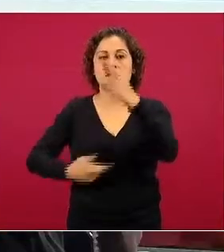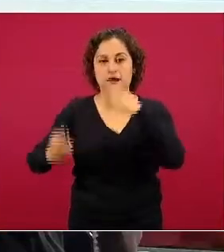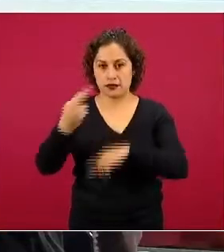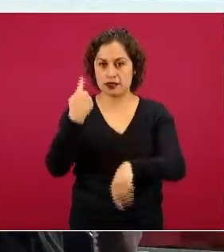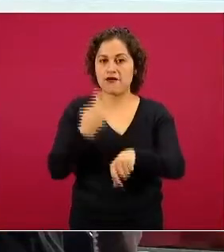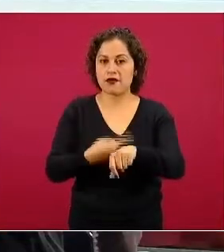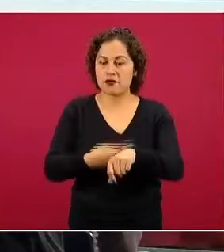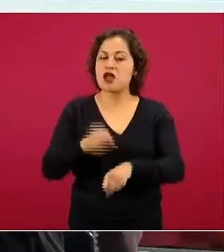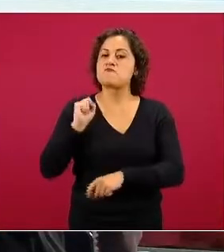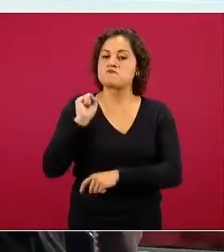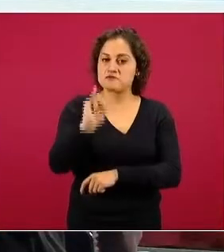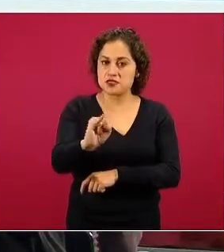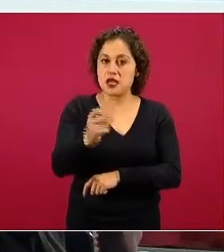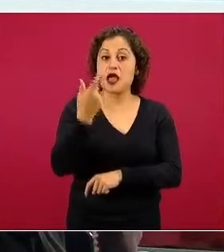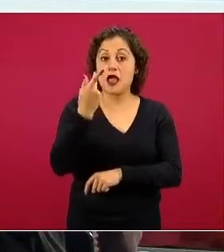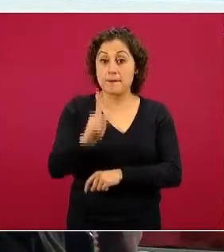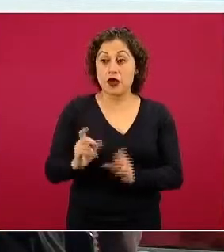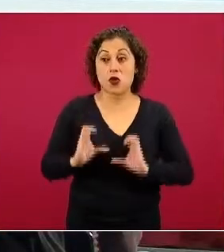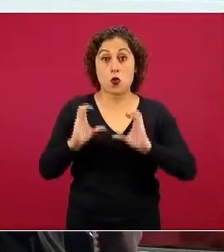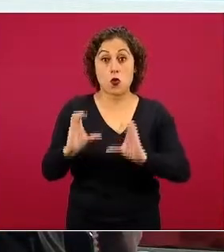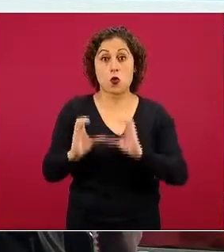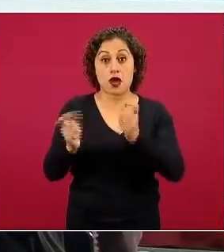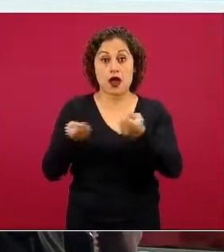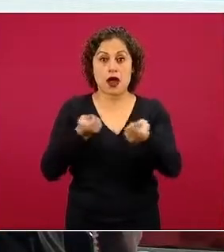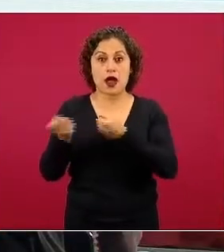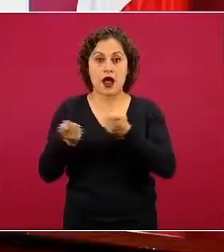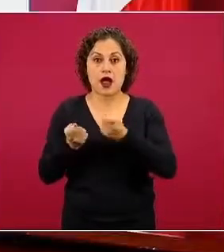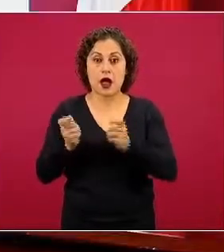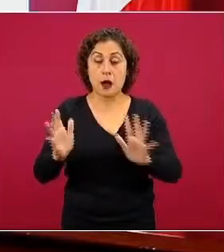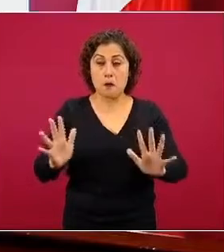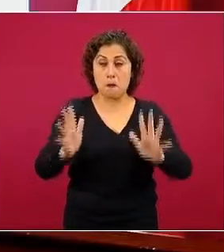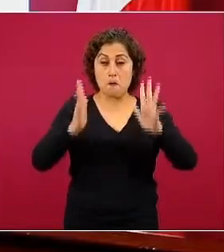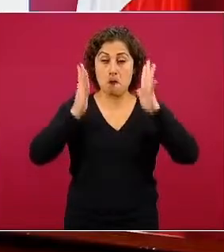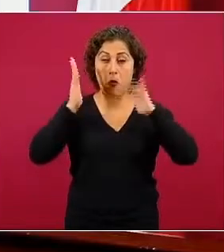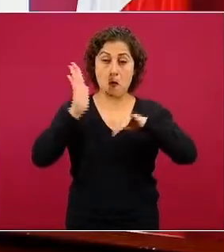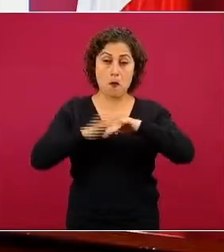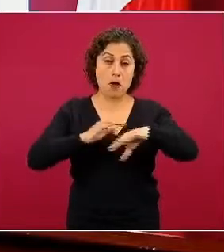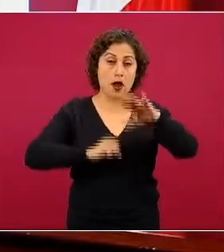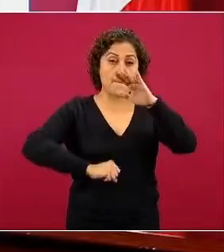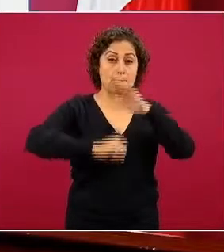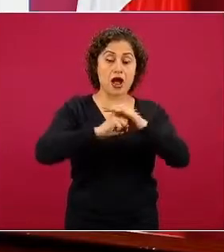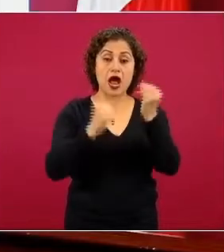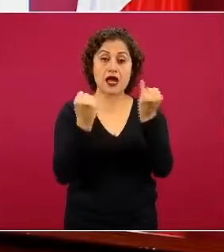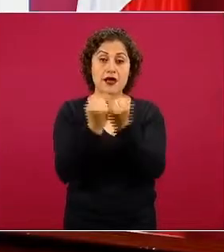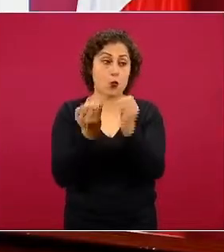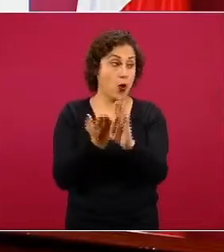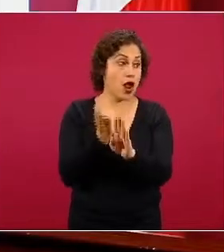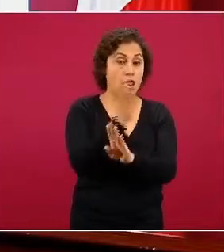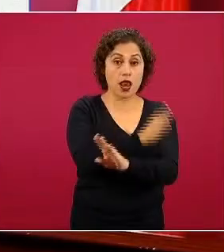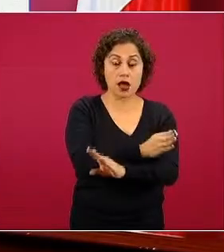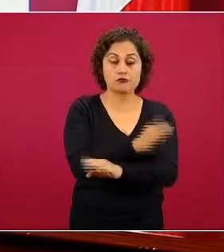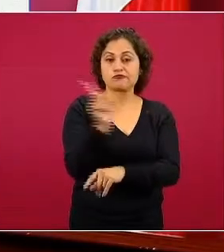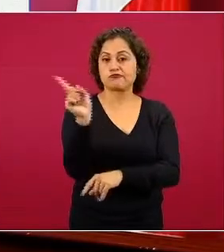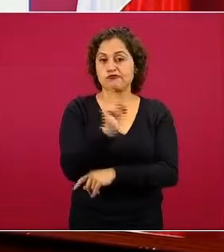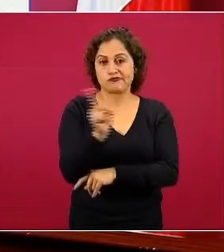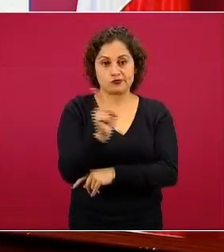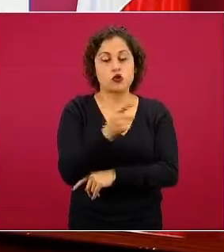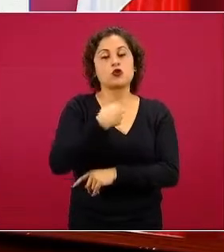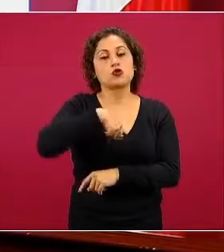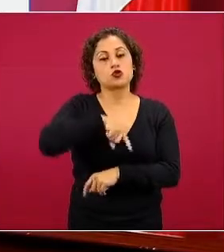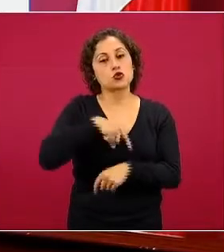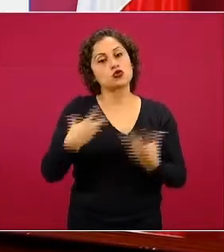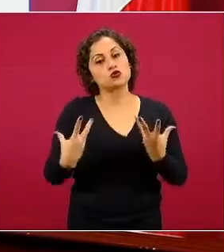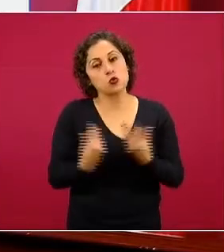Si esto se cumple, y aquí empezamos a trabajar, sociedad, gobierno municipal, gobierno